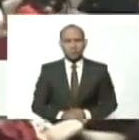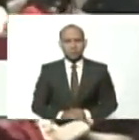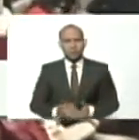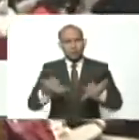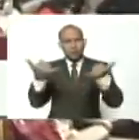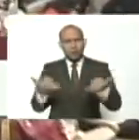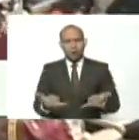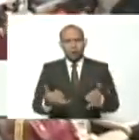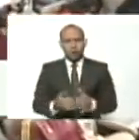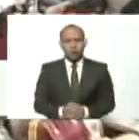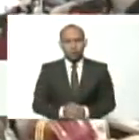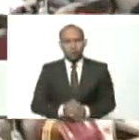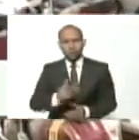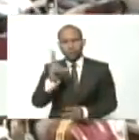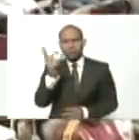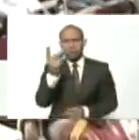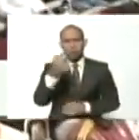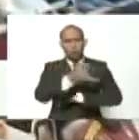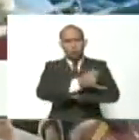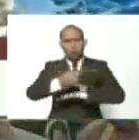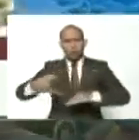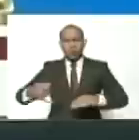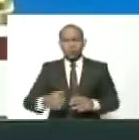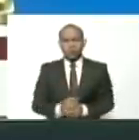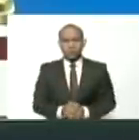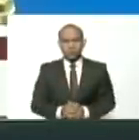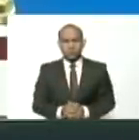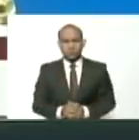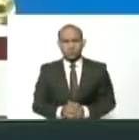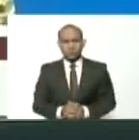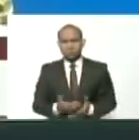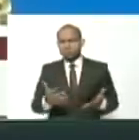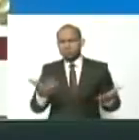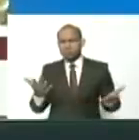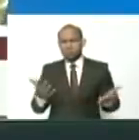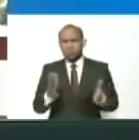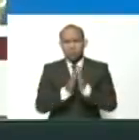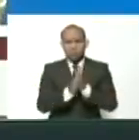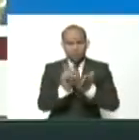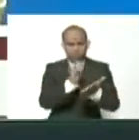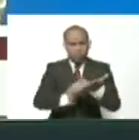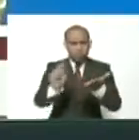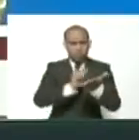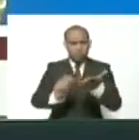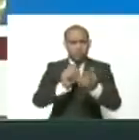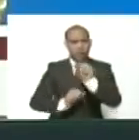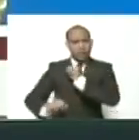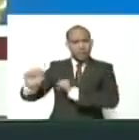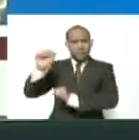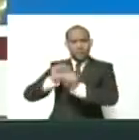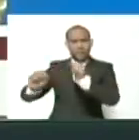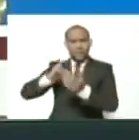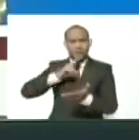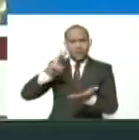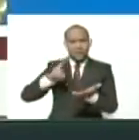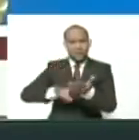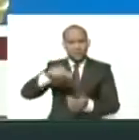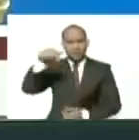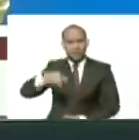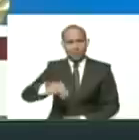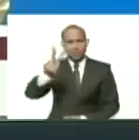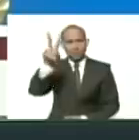Ahora, la segunda línea es, tomen nota, la defensa de la verdad en